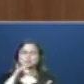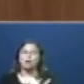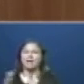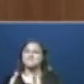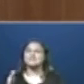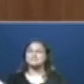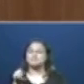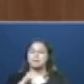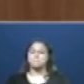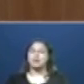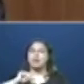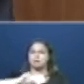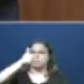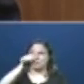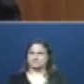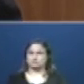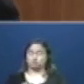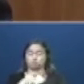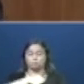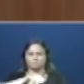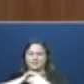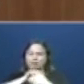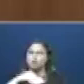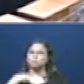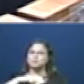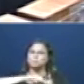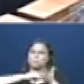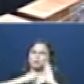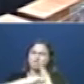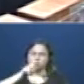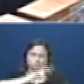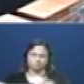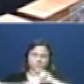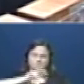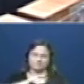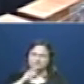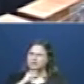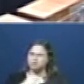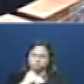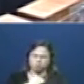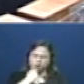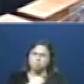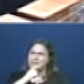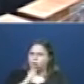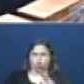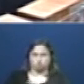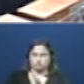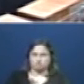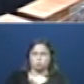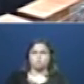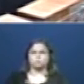su aprobación en relación con el mismo hemos buscado siempre y desde luego Seguiremos haciendolo También para su